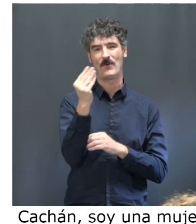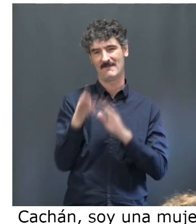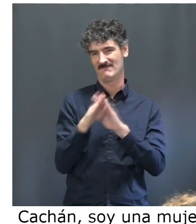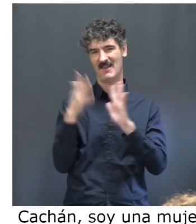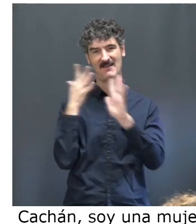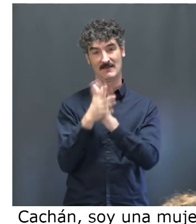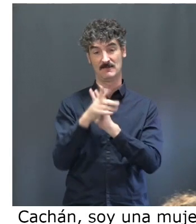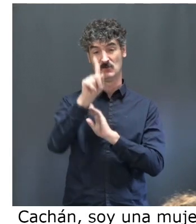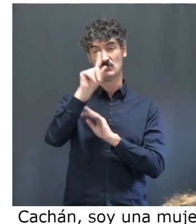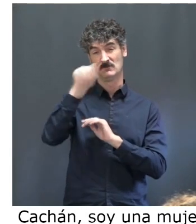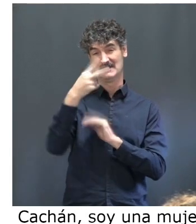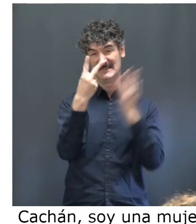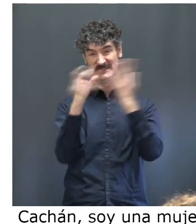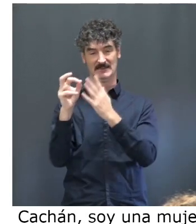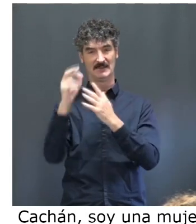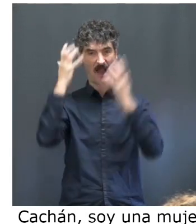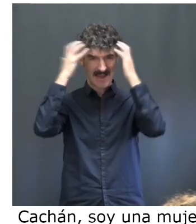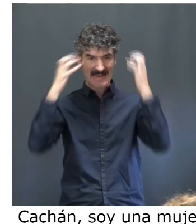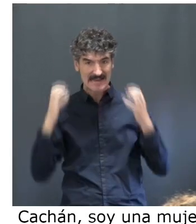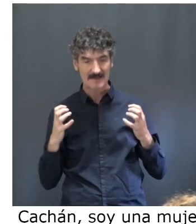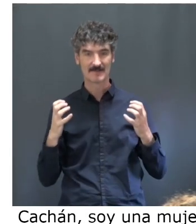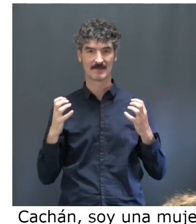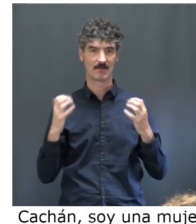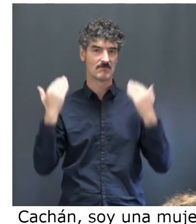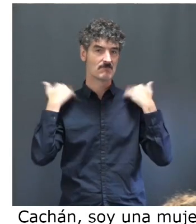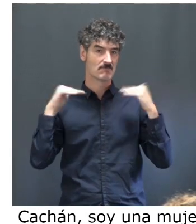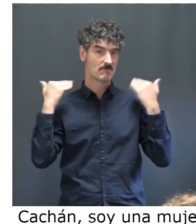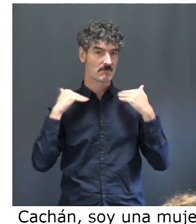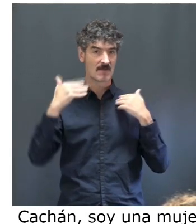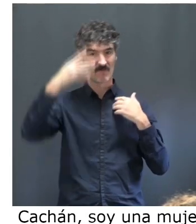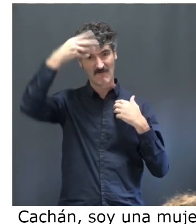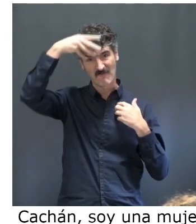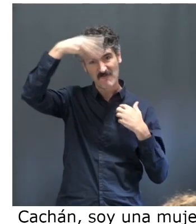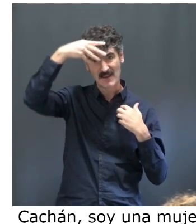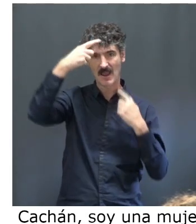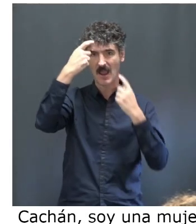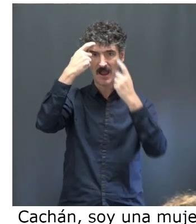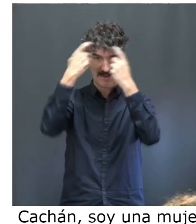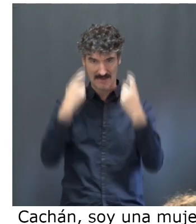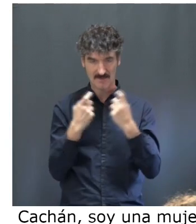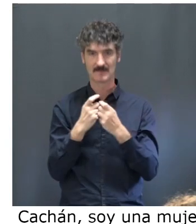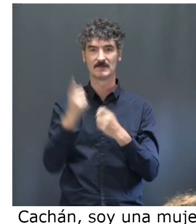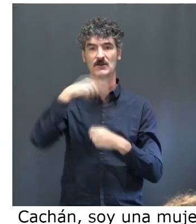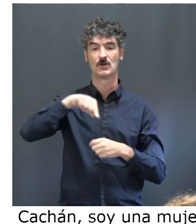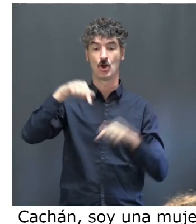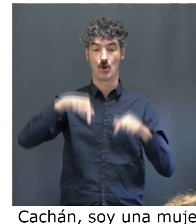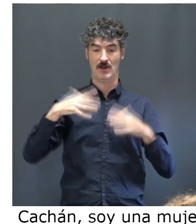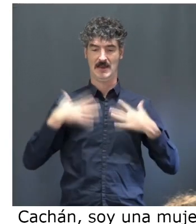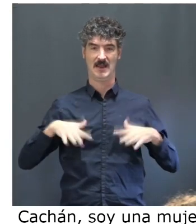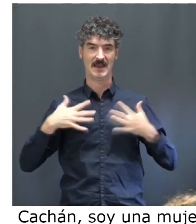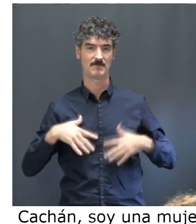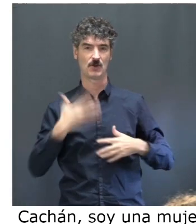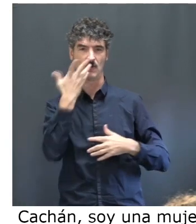Mido 1,70 m, tengo el pelo rizado, media melenita con mi flequillo también rizado, y hoy llevo pues una